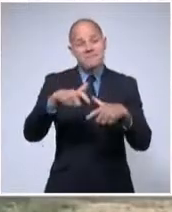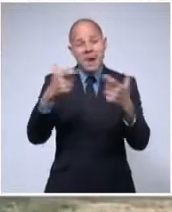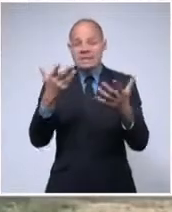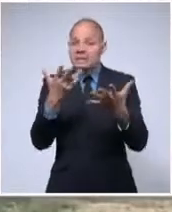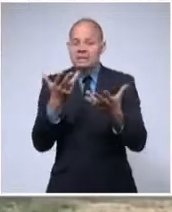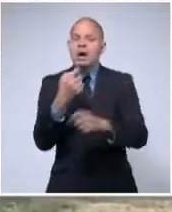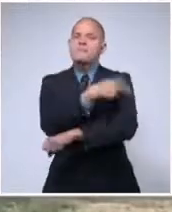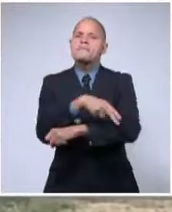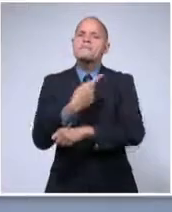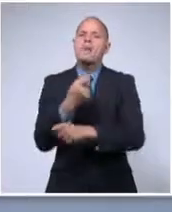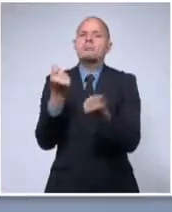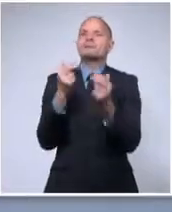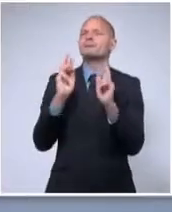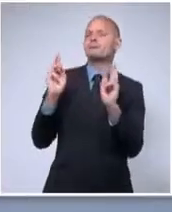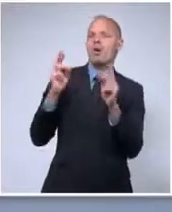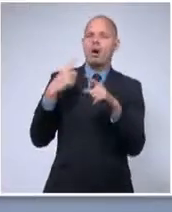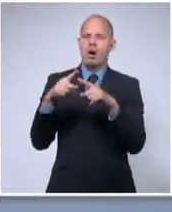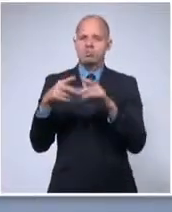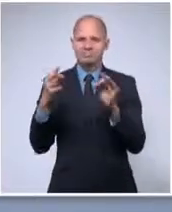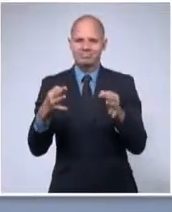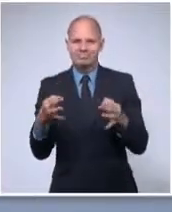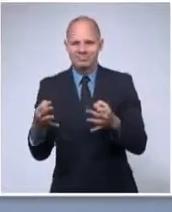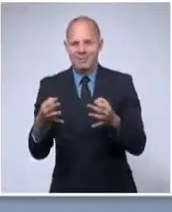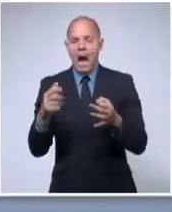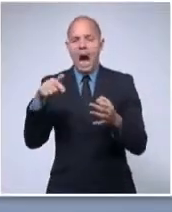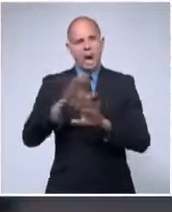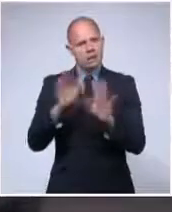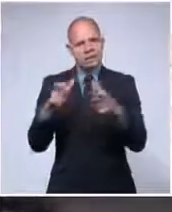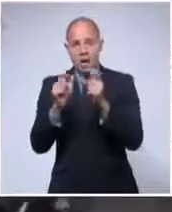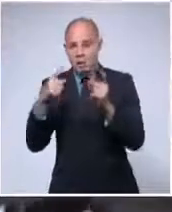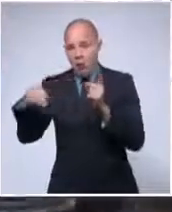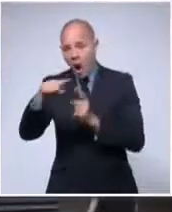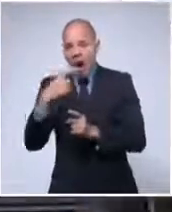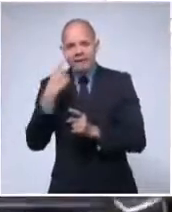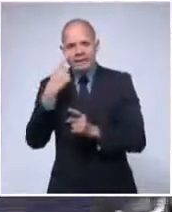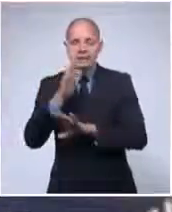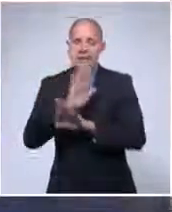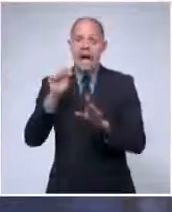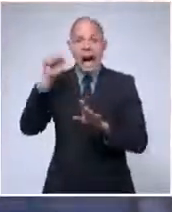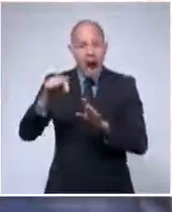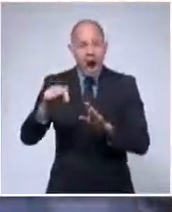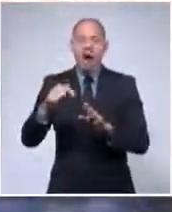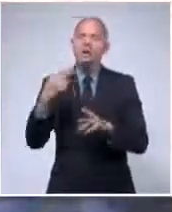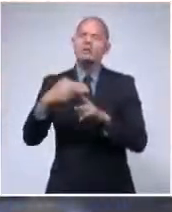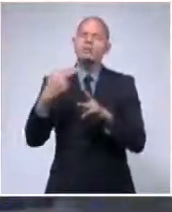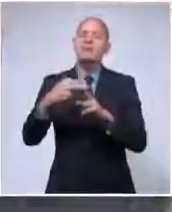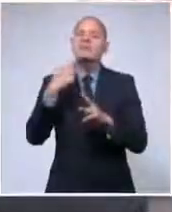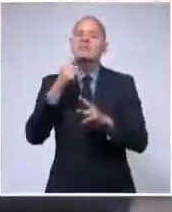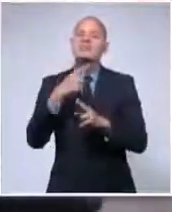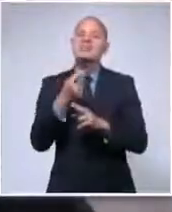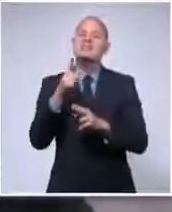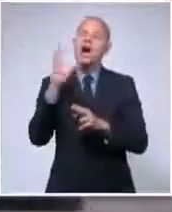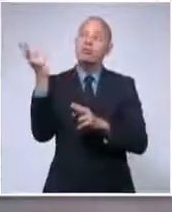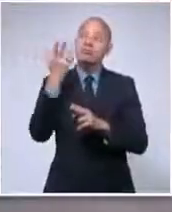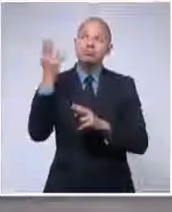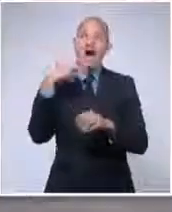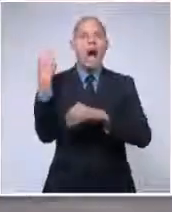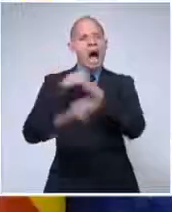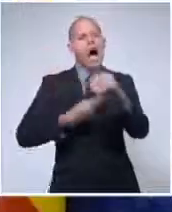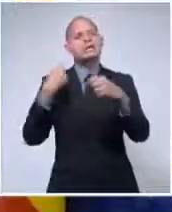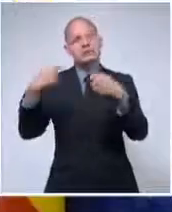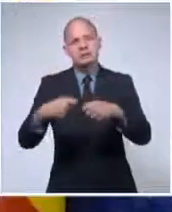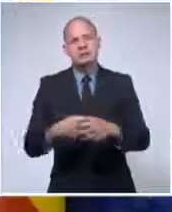este encuentro fue consenso el reconocimiento del cambio climático y el llamado a la protección de naciones y pueblos